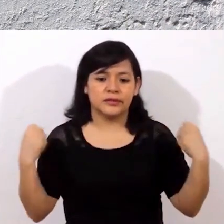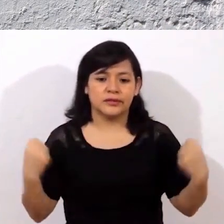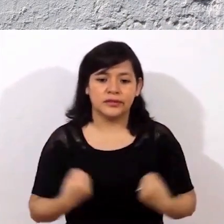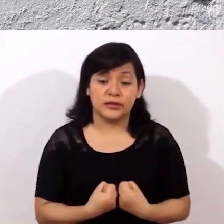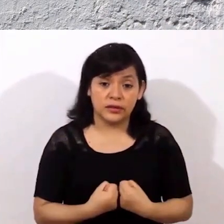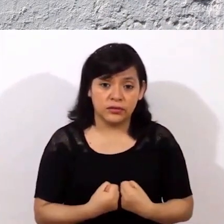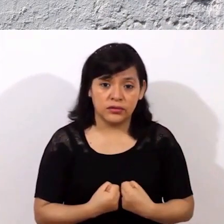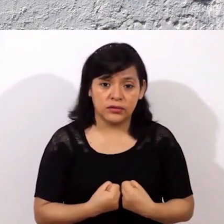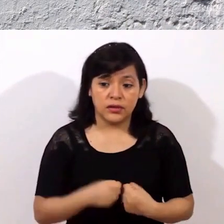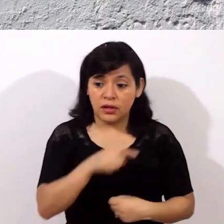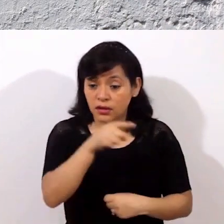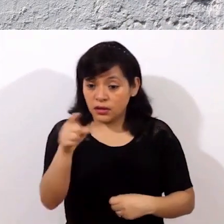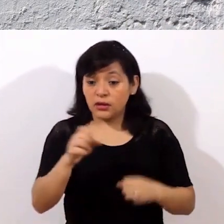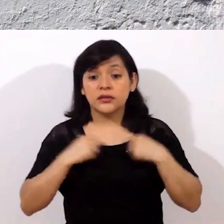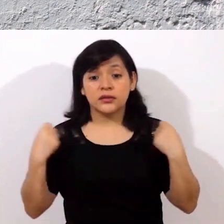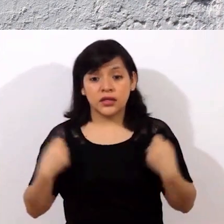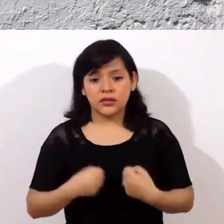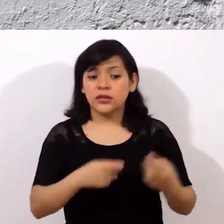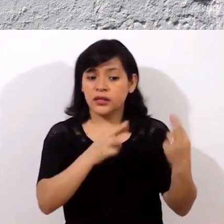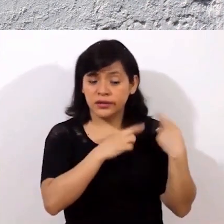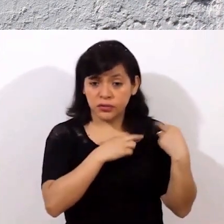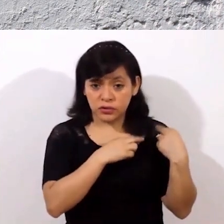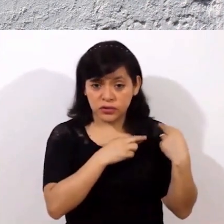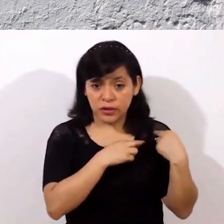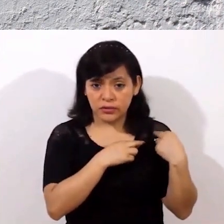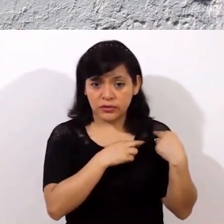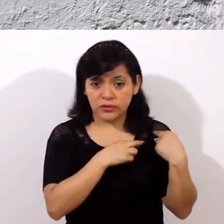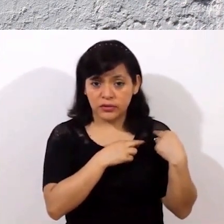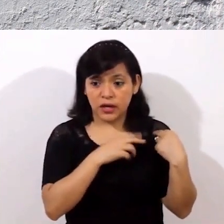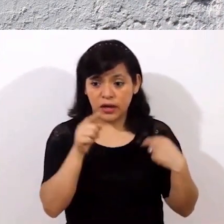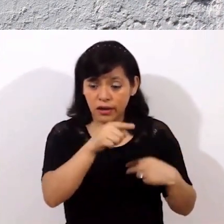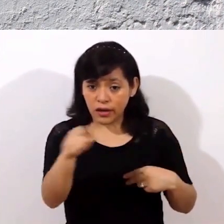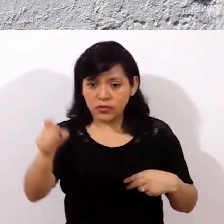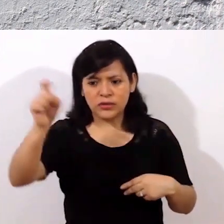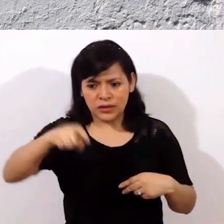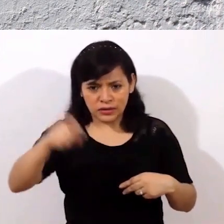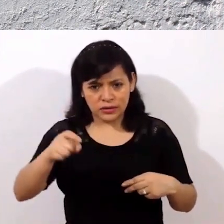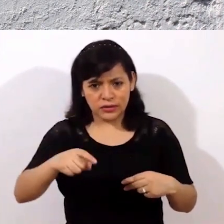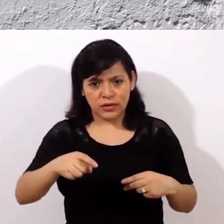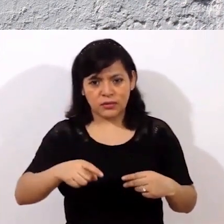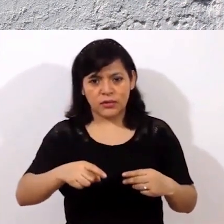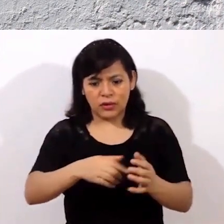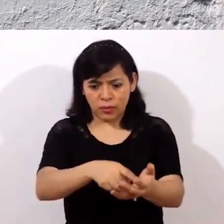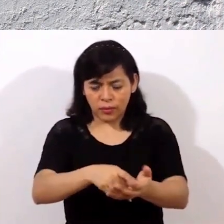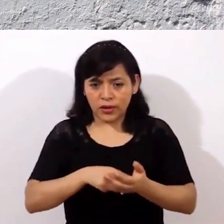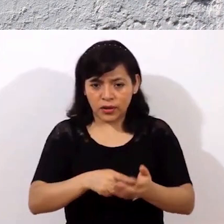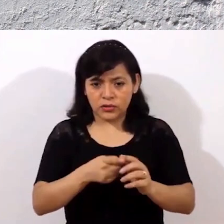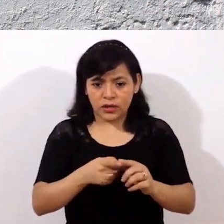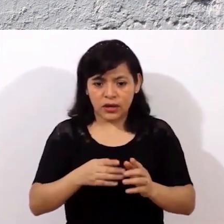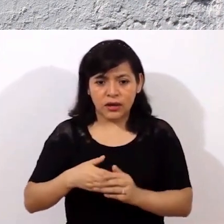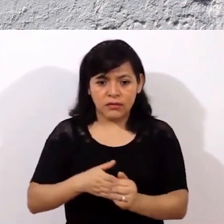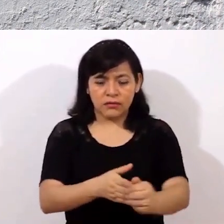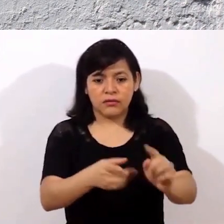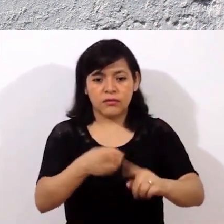sociedad diseñada por el Señor, debía caer sobre los sacerdotes. Bueno, pero aquí, en el reino del norte, los sacerdotes